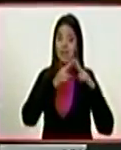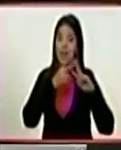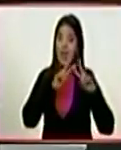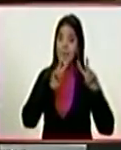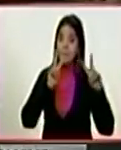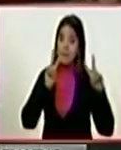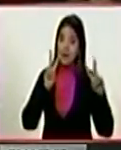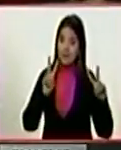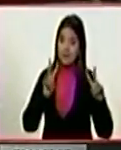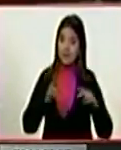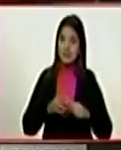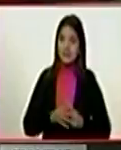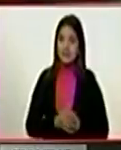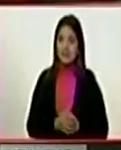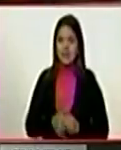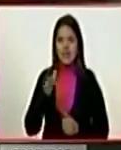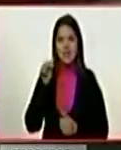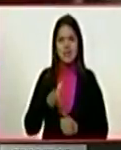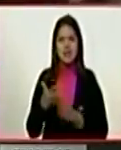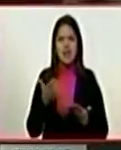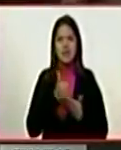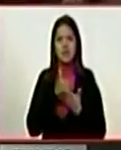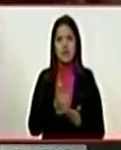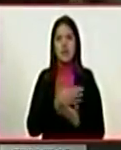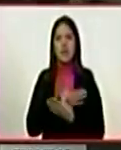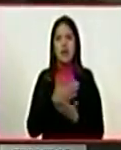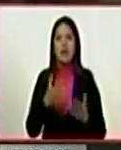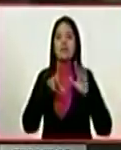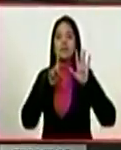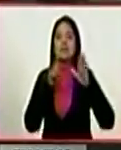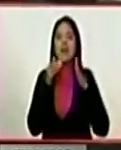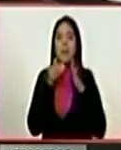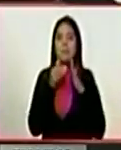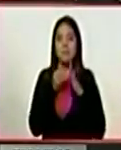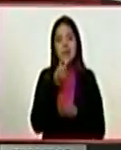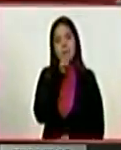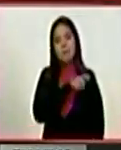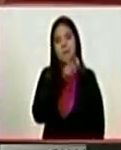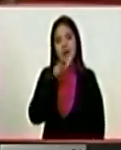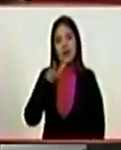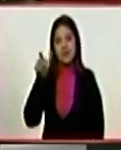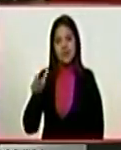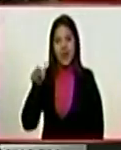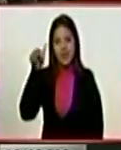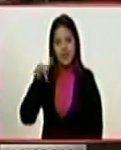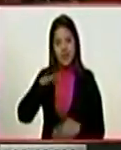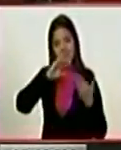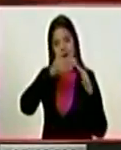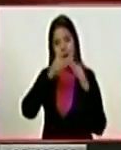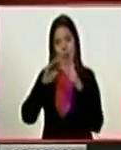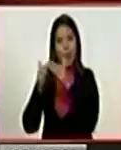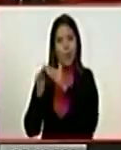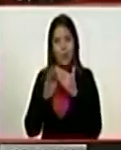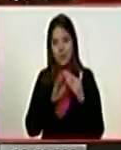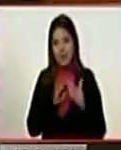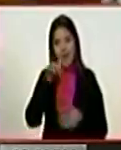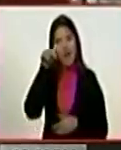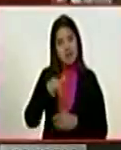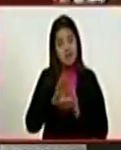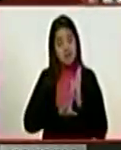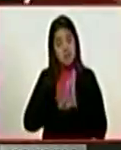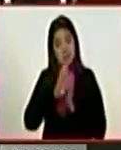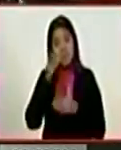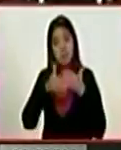y en este caso pues beneficiará a más de 6.000 usuarios de esta comunidad. Acá pues también el